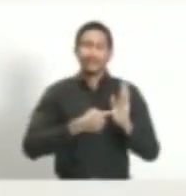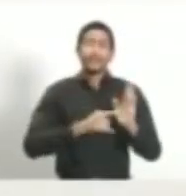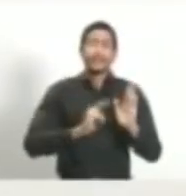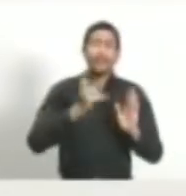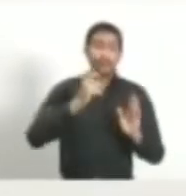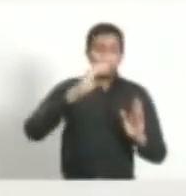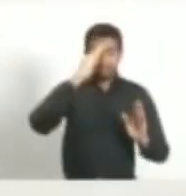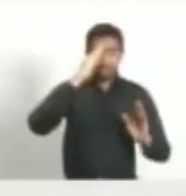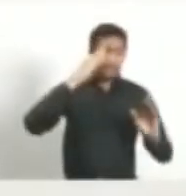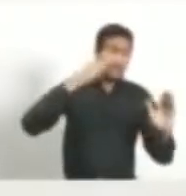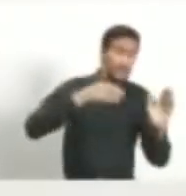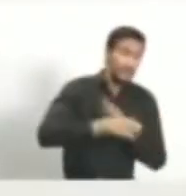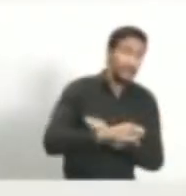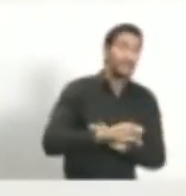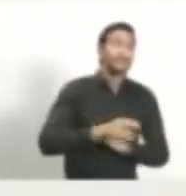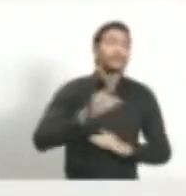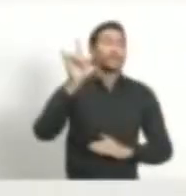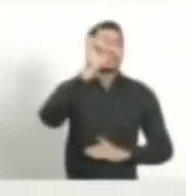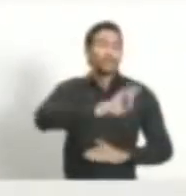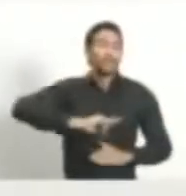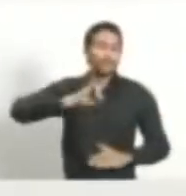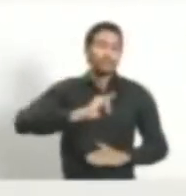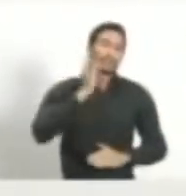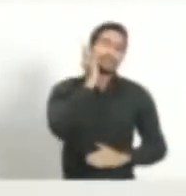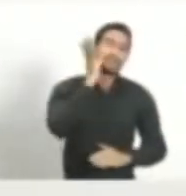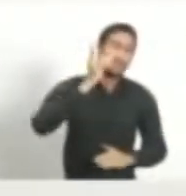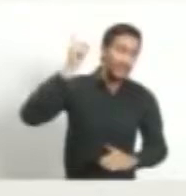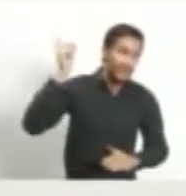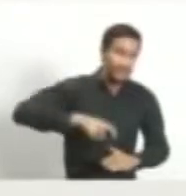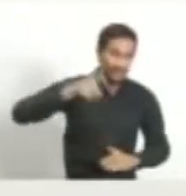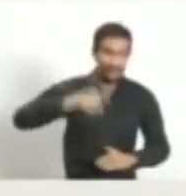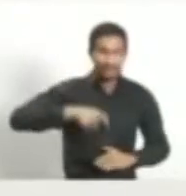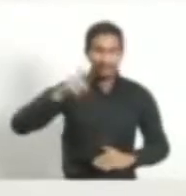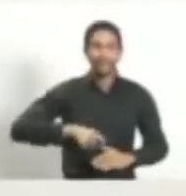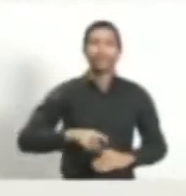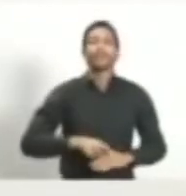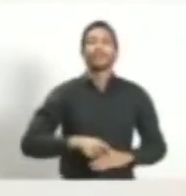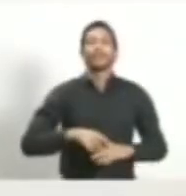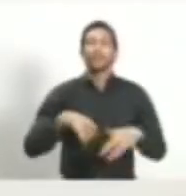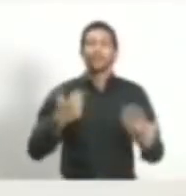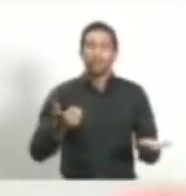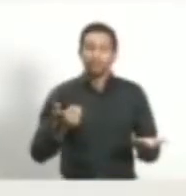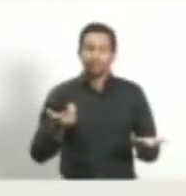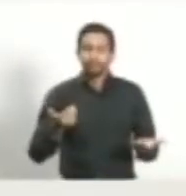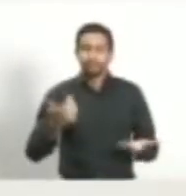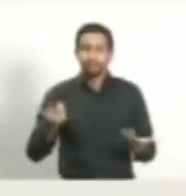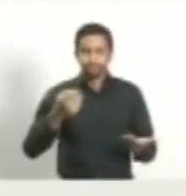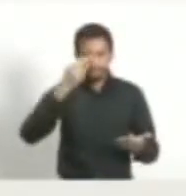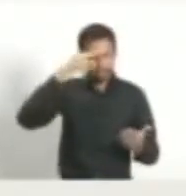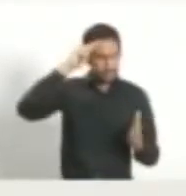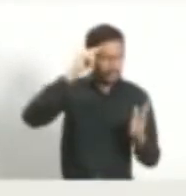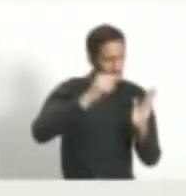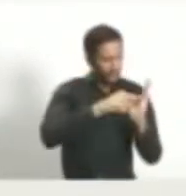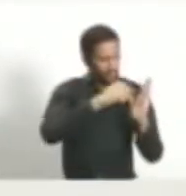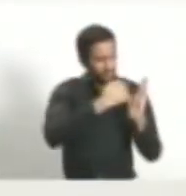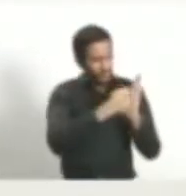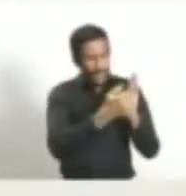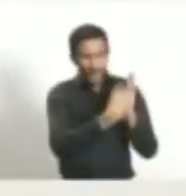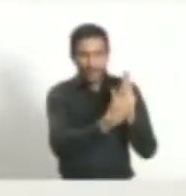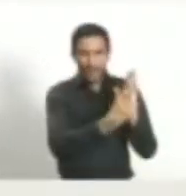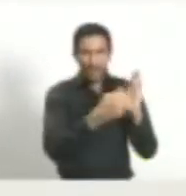necesidad, pero ese concepto o esa categoría imperiosa necesidad puede ser reinterpretada o interpretada por